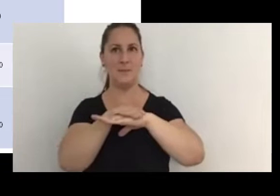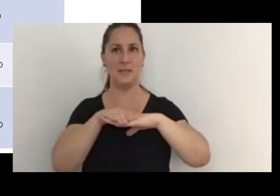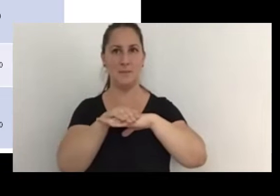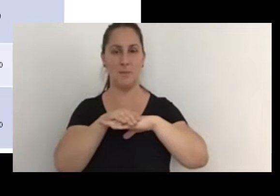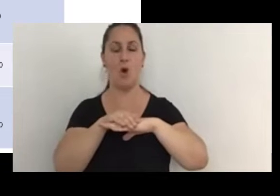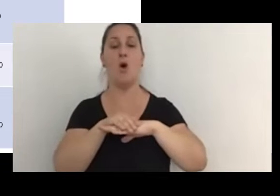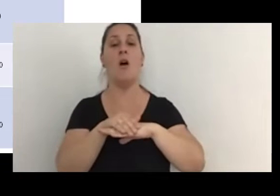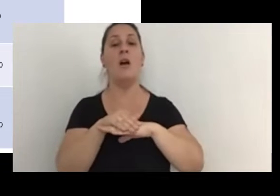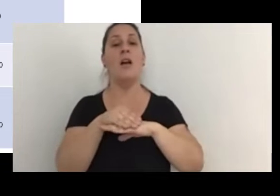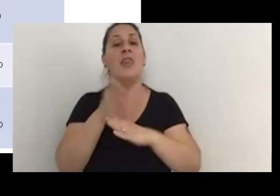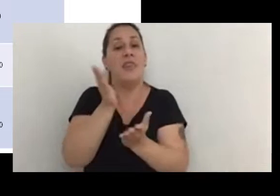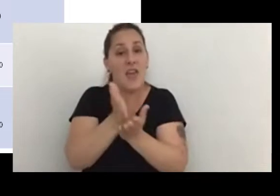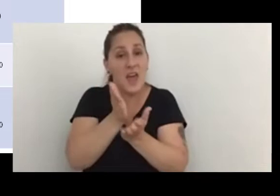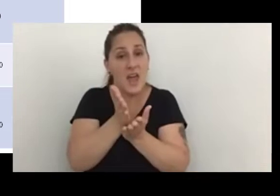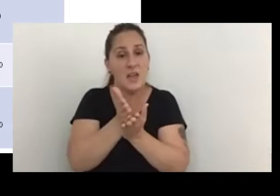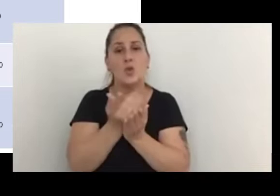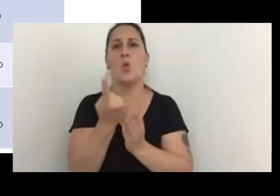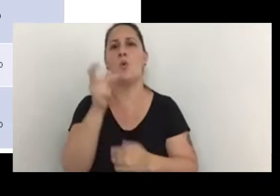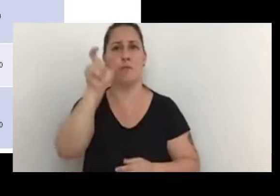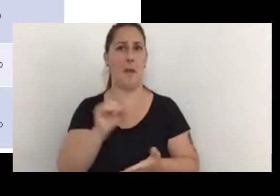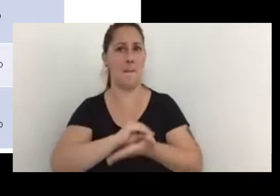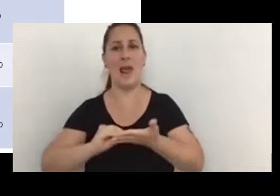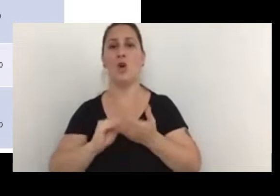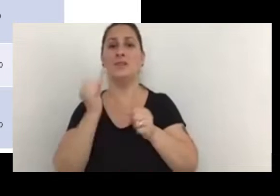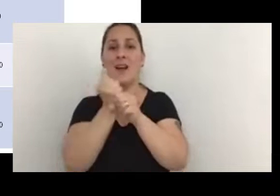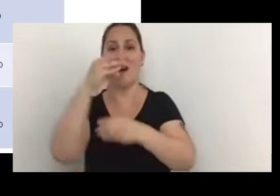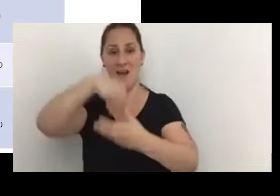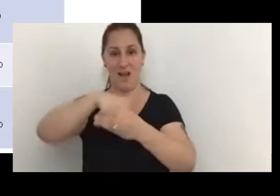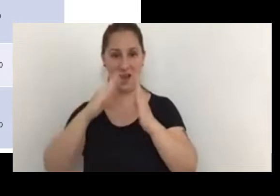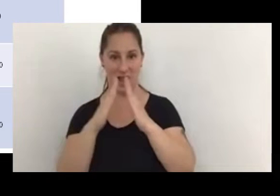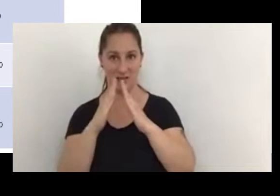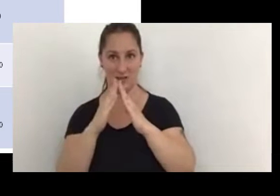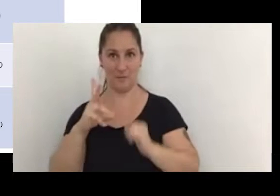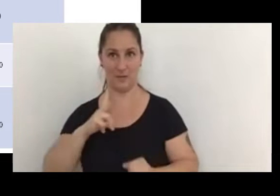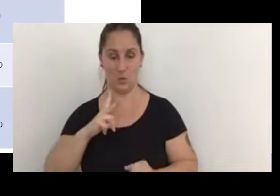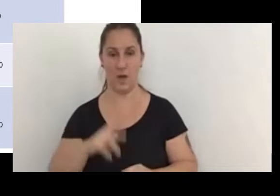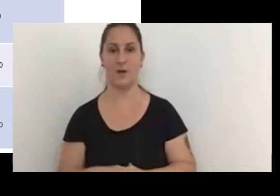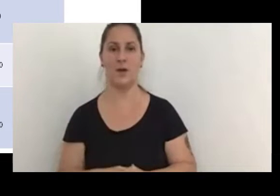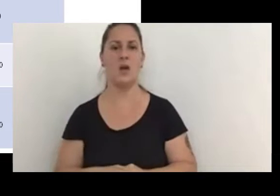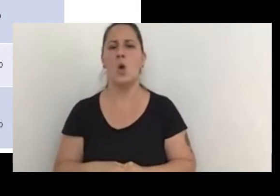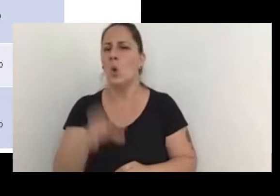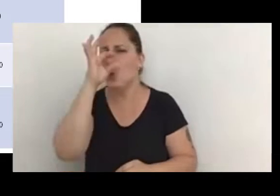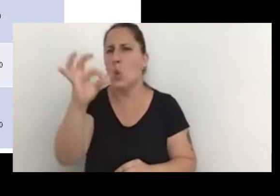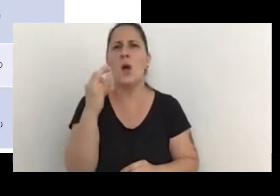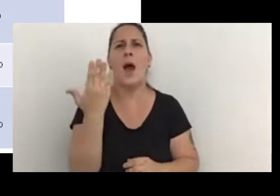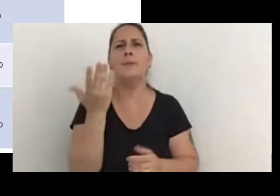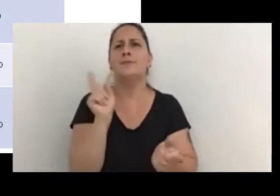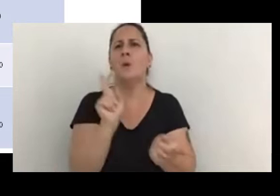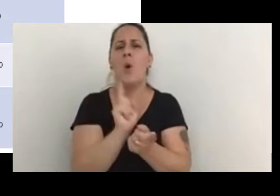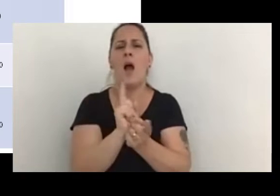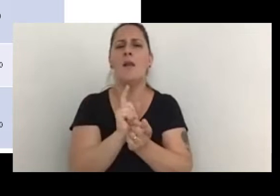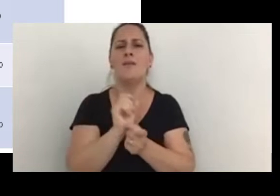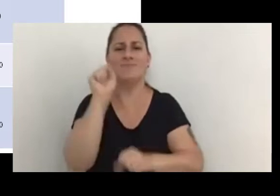tiene derecho un empleado de casas particulares. No podría nunca ser empleado de